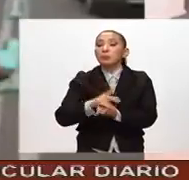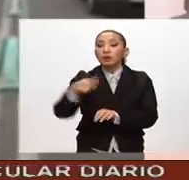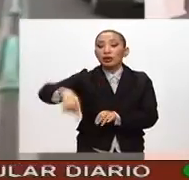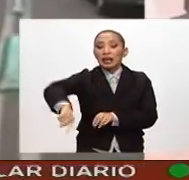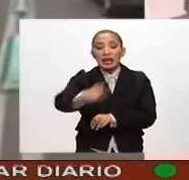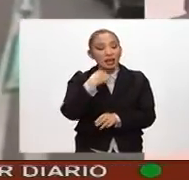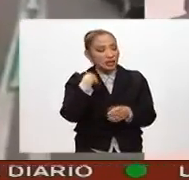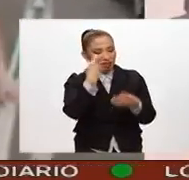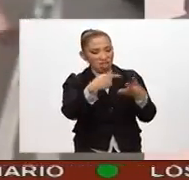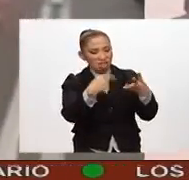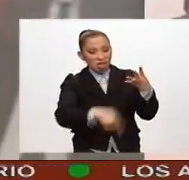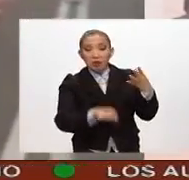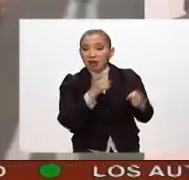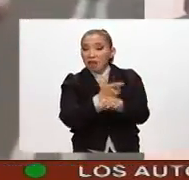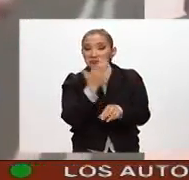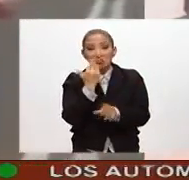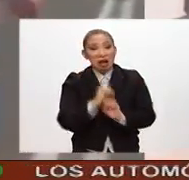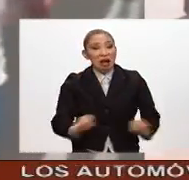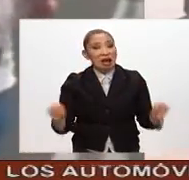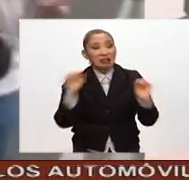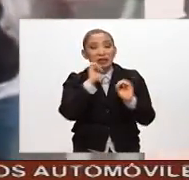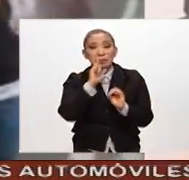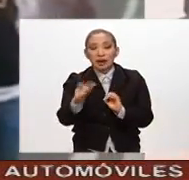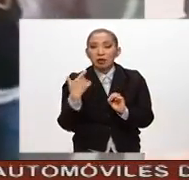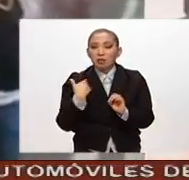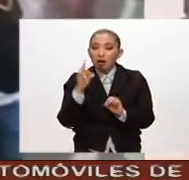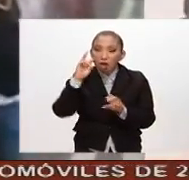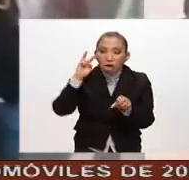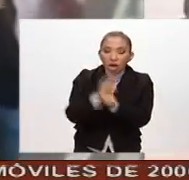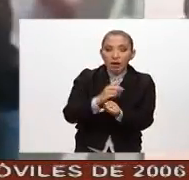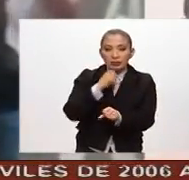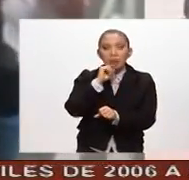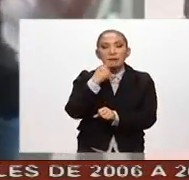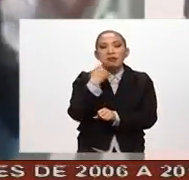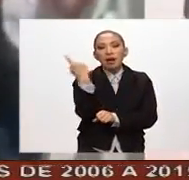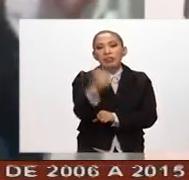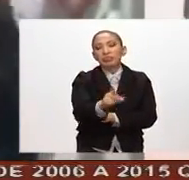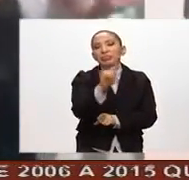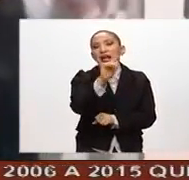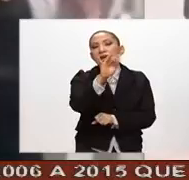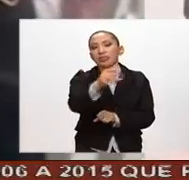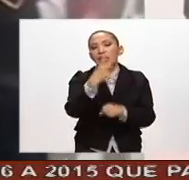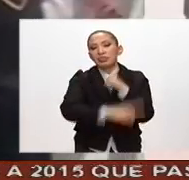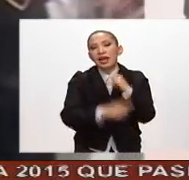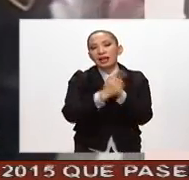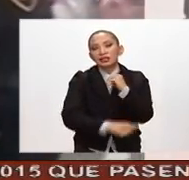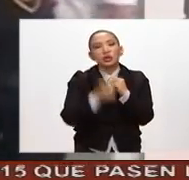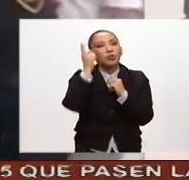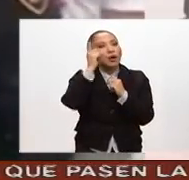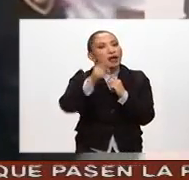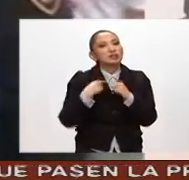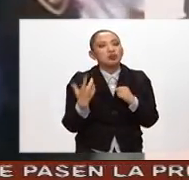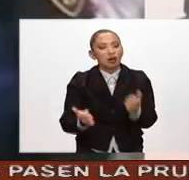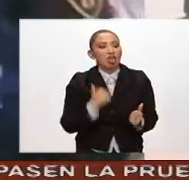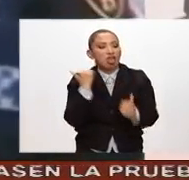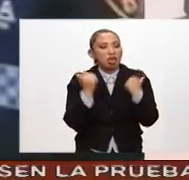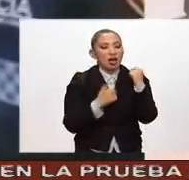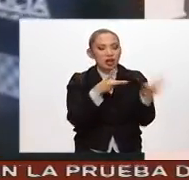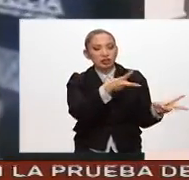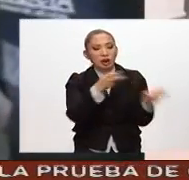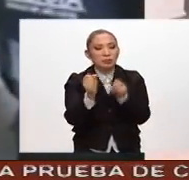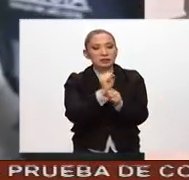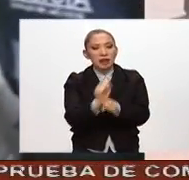los delitos que le imputan no son graves y tampoco hay flagrancia. También es acusado de los delitos de daño en propiedad ajena doloso, robo